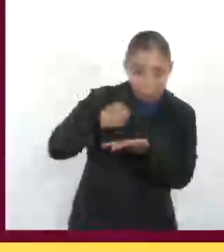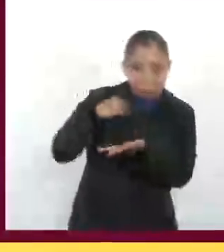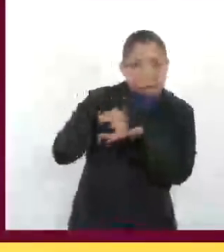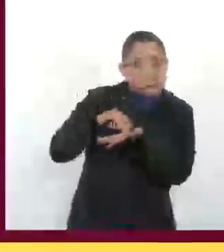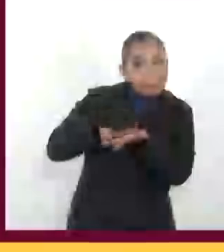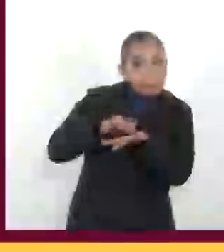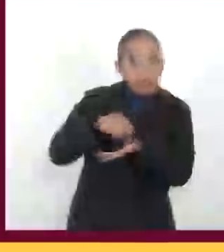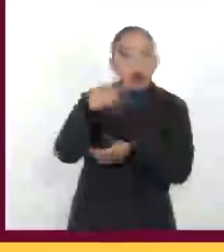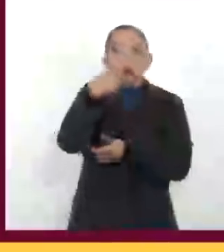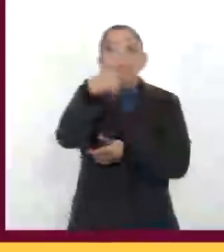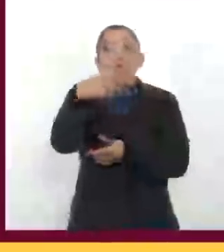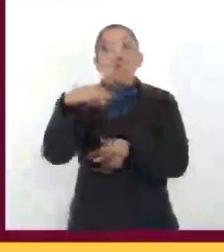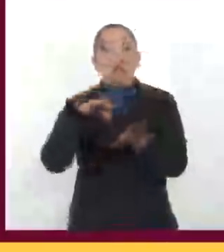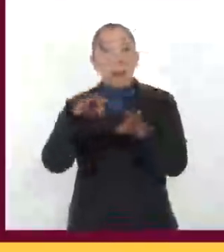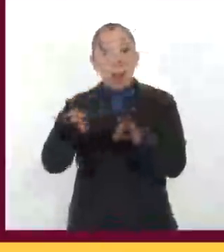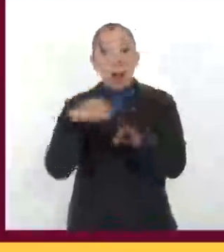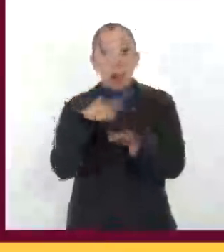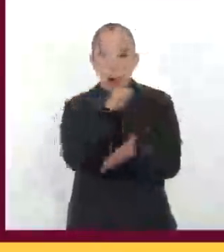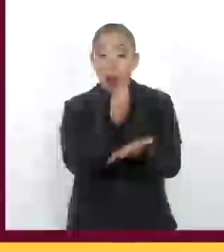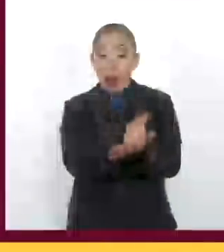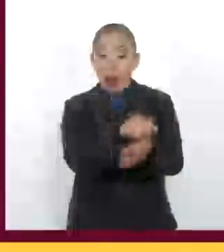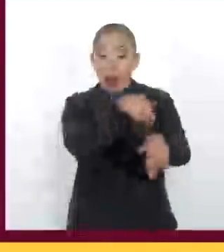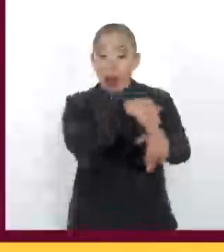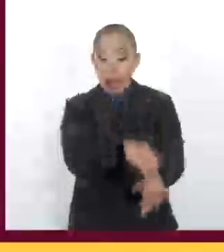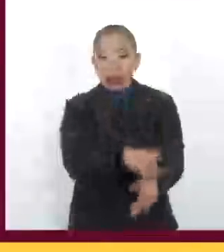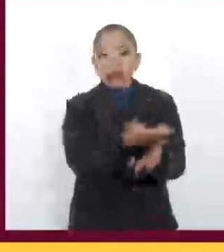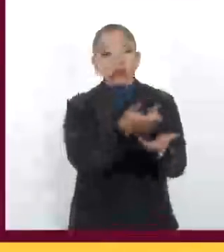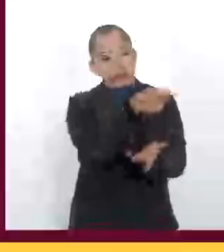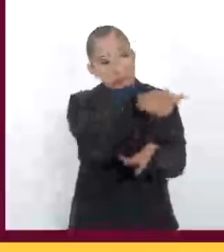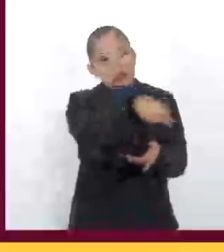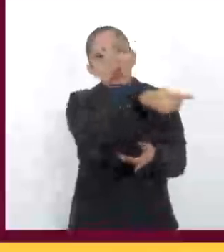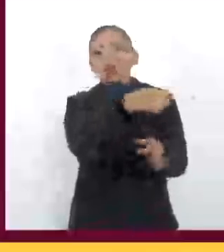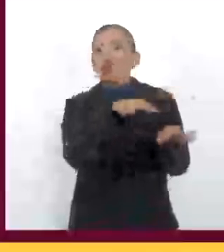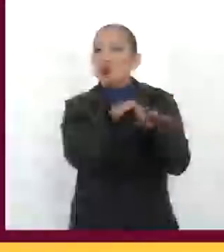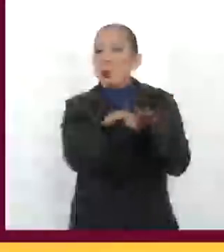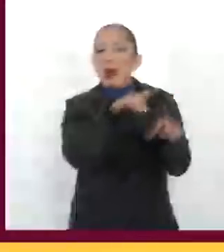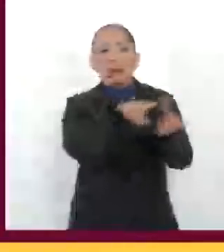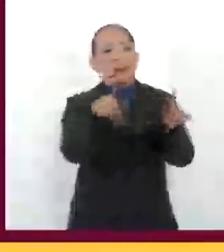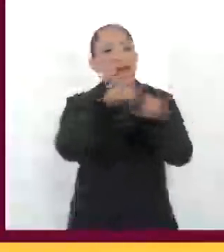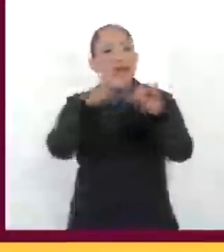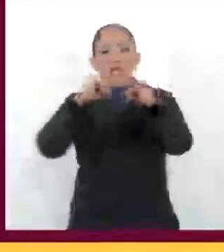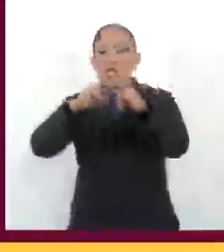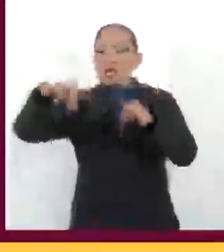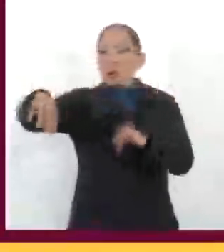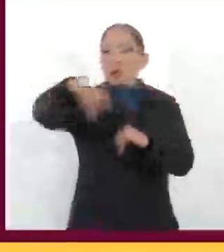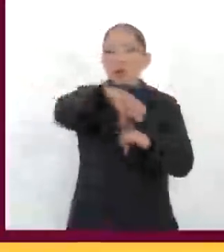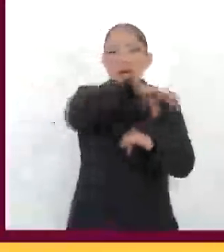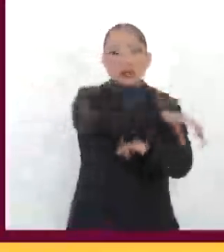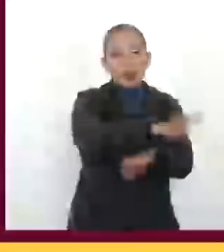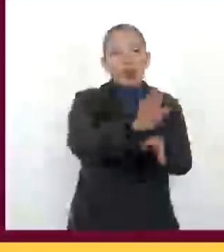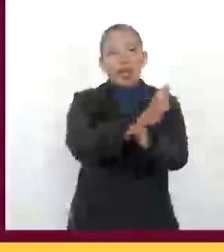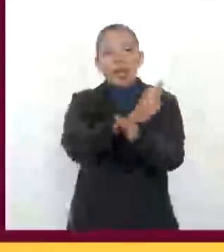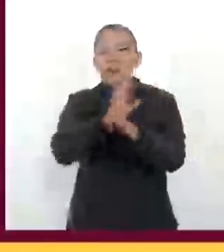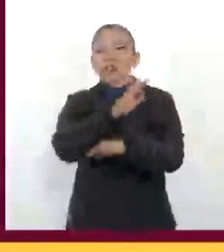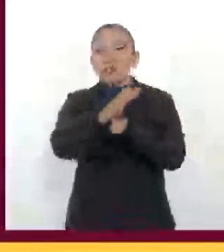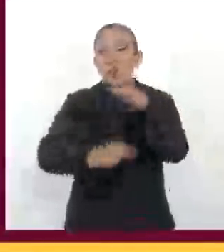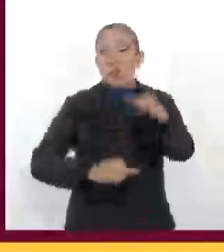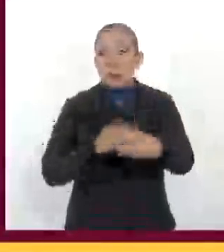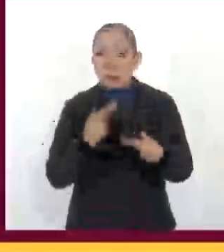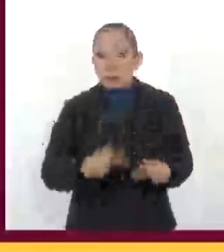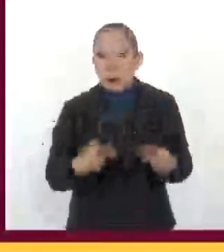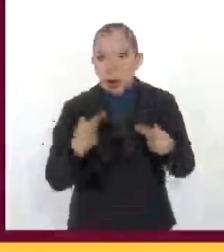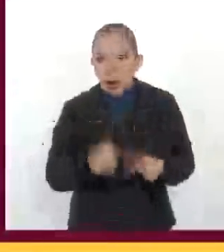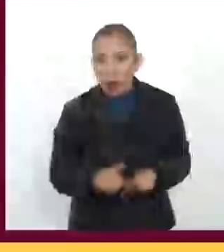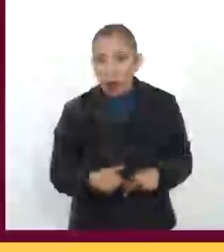sus notas! Su trabajo apegado a la ley permite el funcionamiento de diversas instituciones en beneficio de